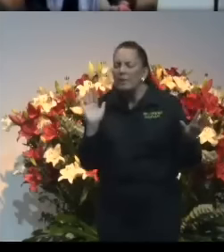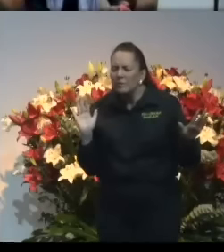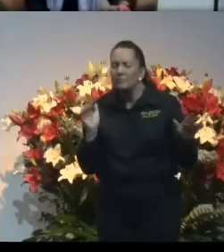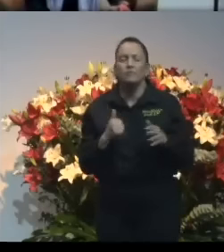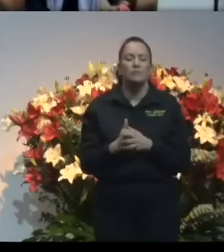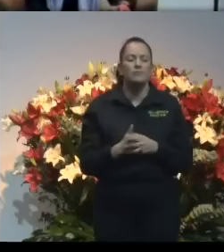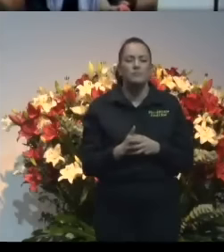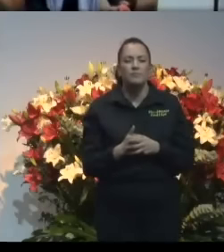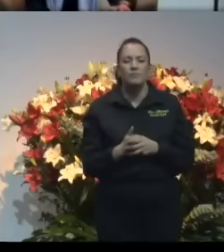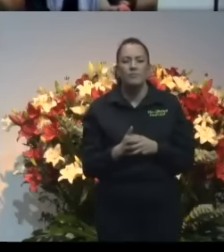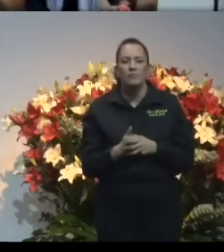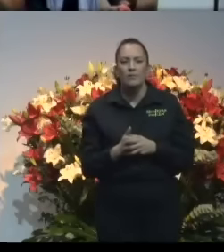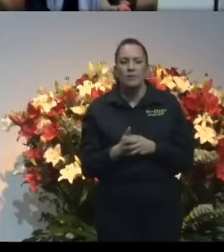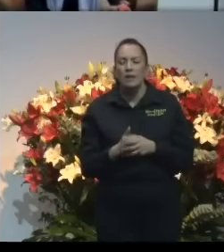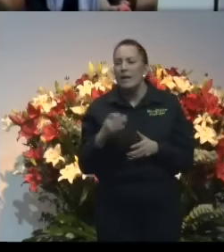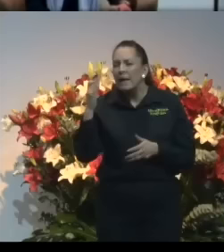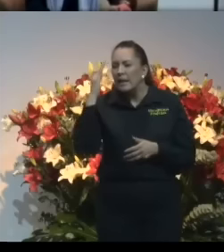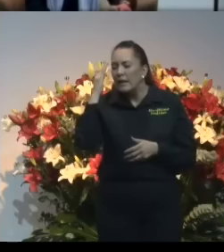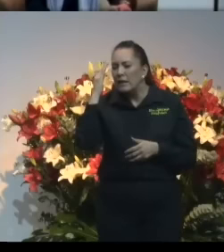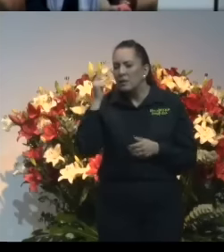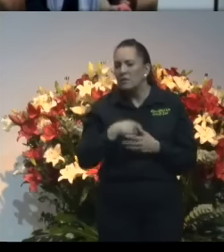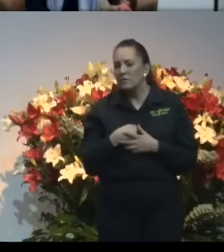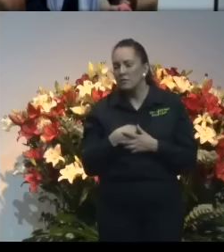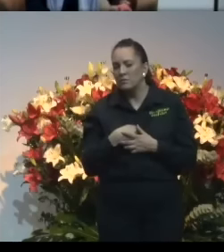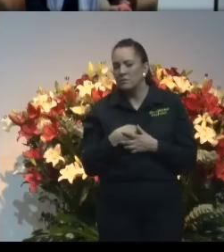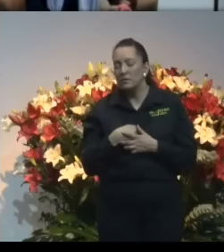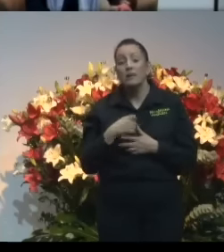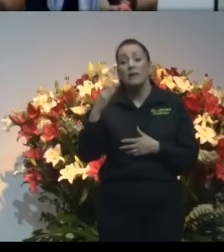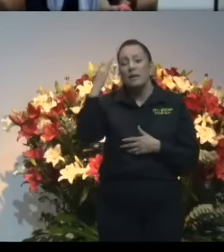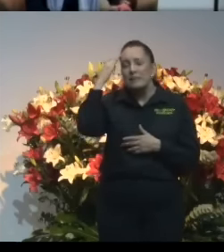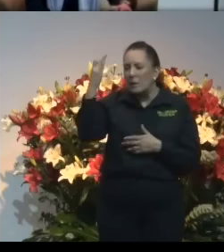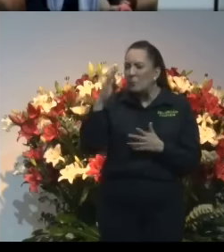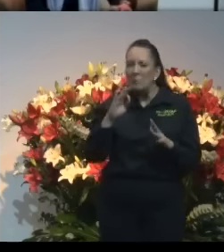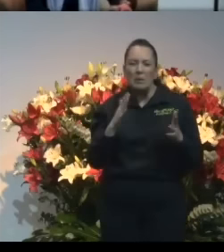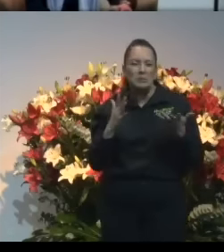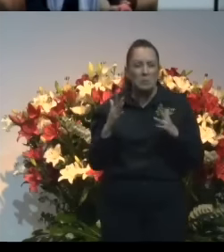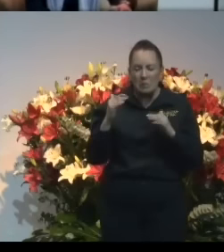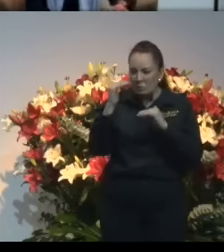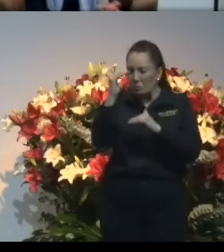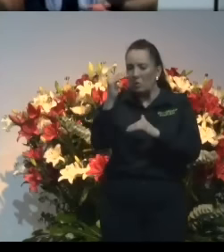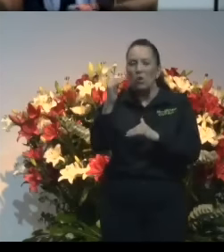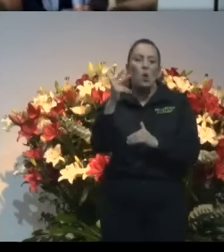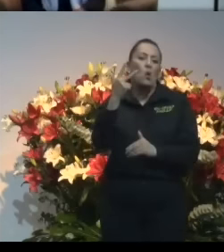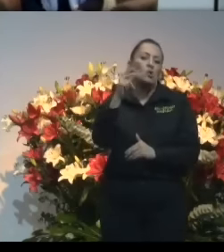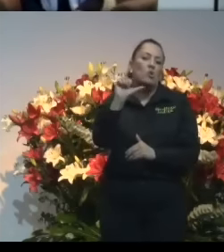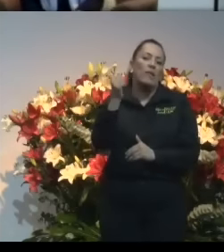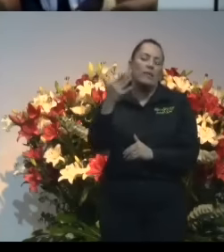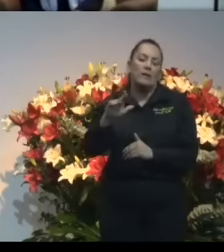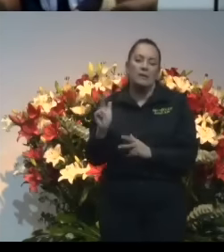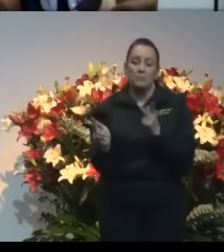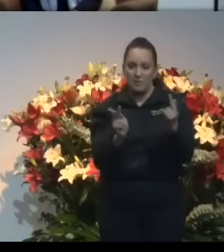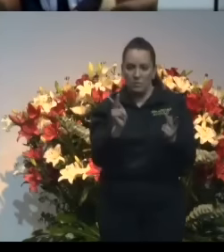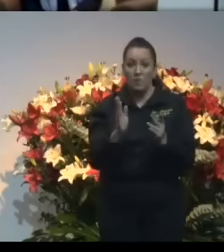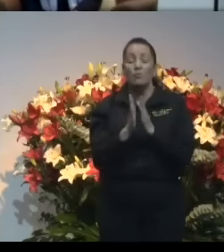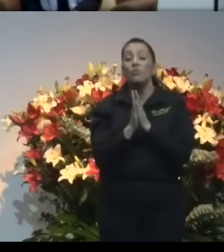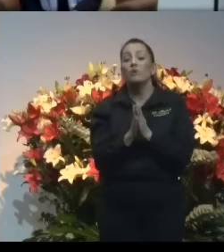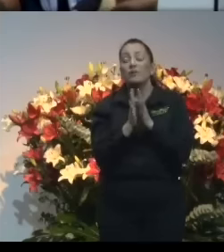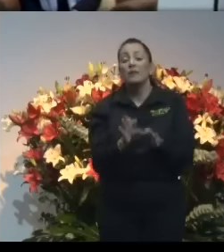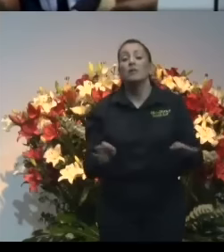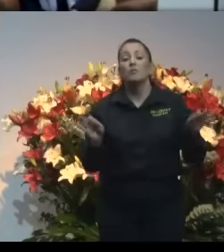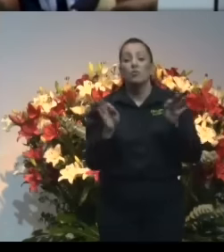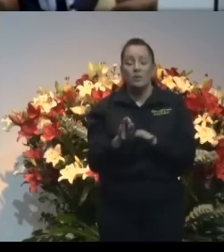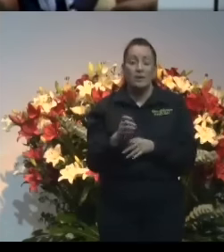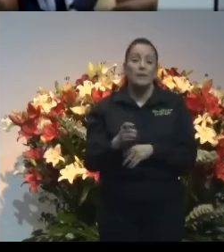consideramos que el tiempo que tenemos nos va a dejar tomar entre 8 y 10 preguntas. Les invitamos a, por favor, decir su nombre y su